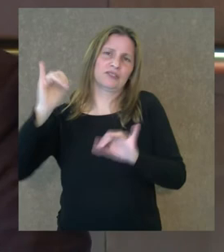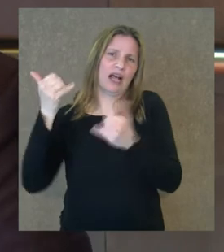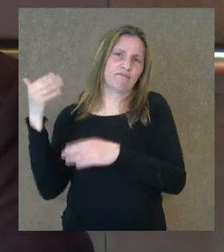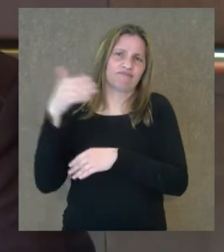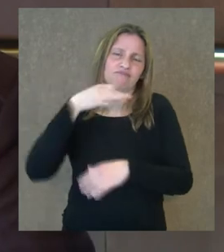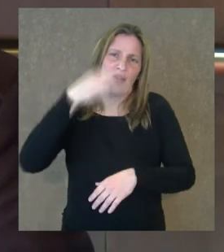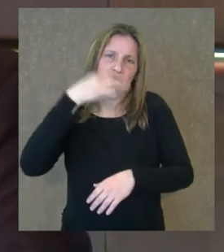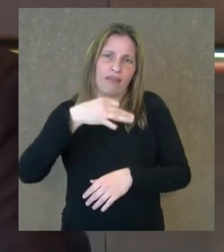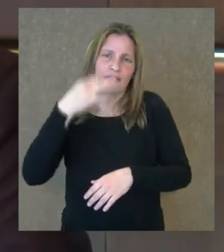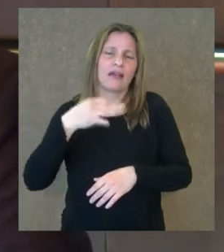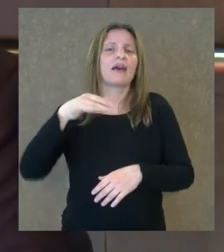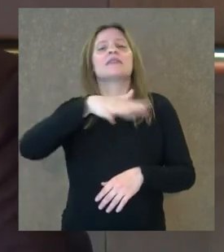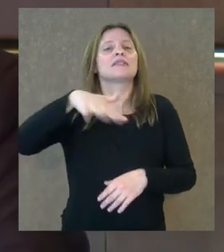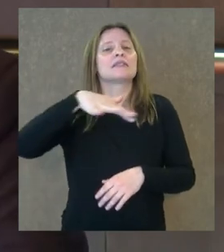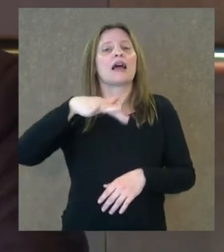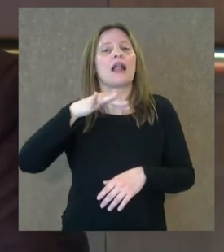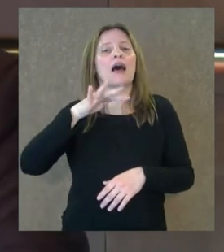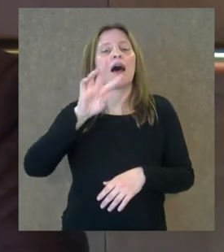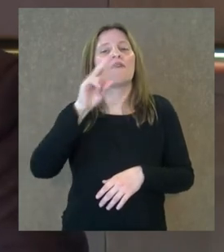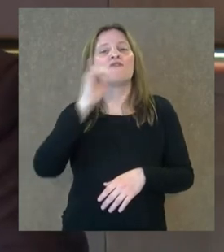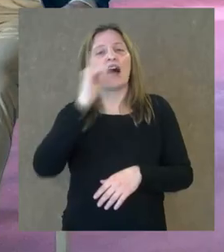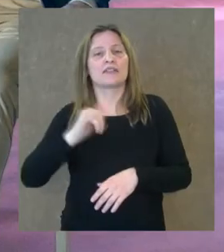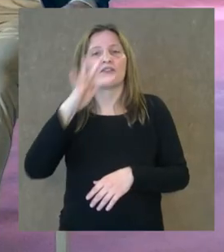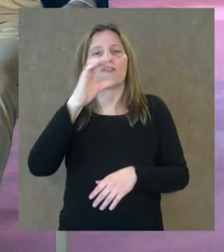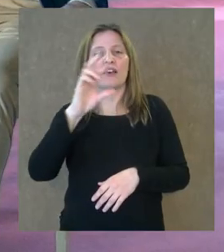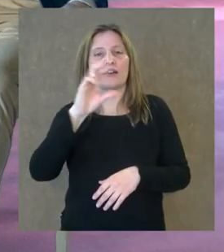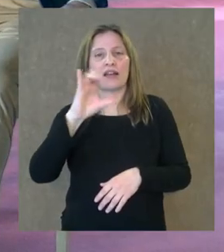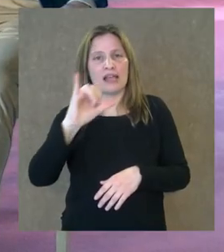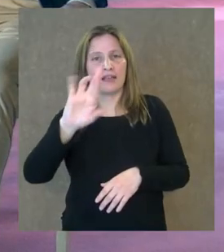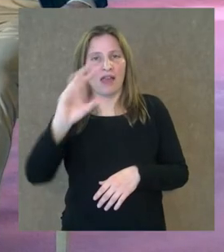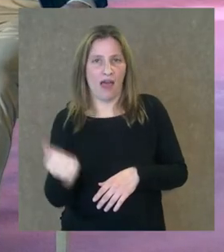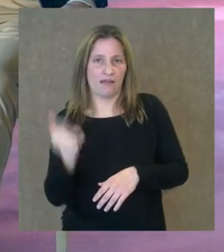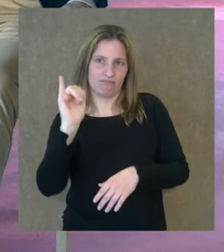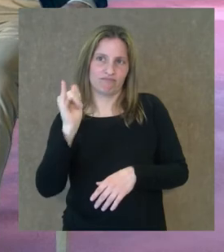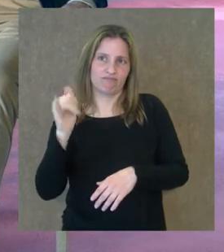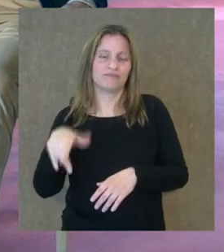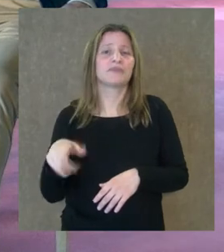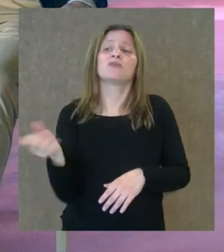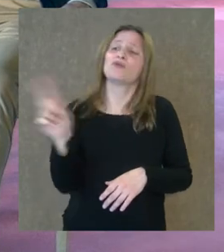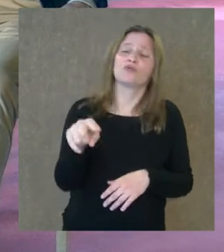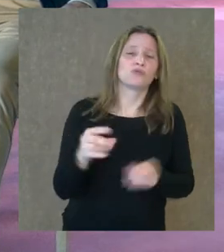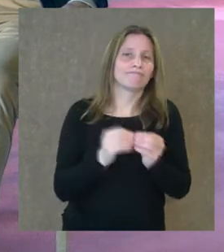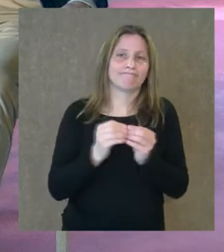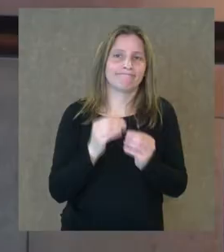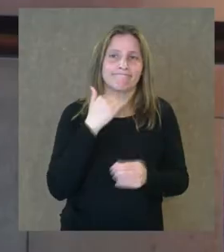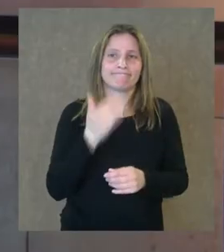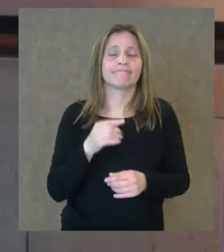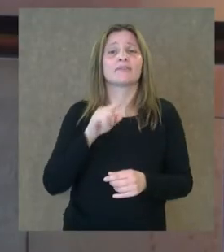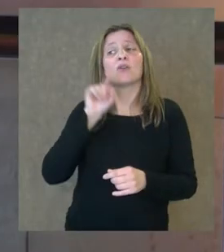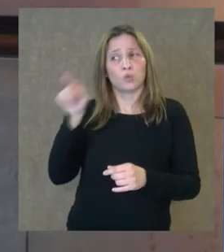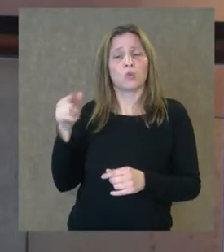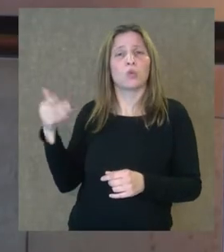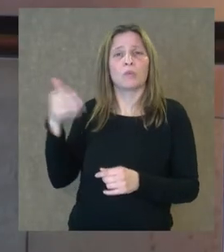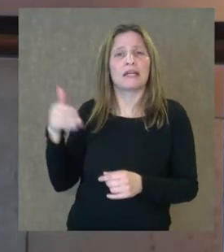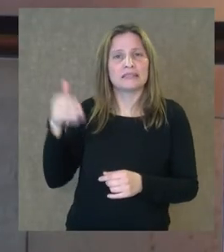ferreira justamente no sé el resto en el conversado con los demás si lo que pasa es que en el caso de tu intervenciones de